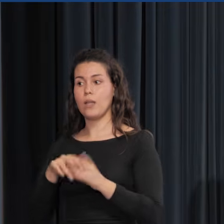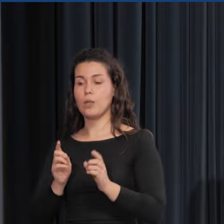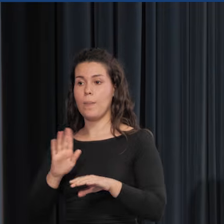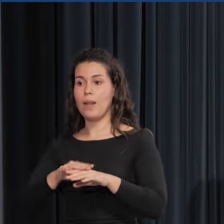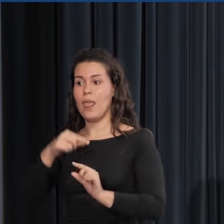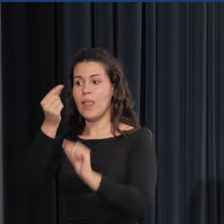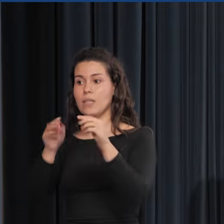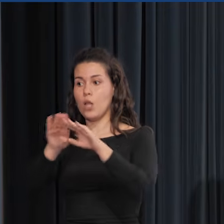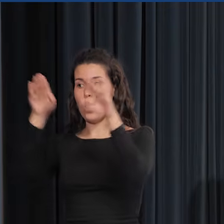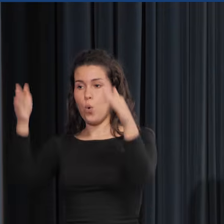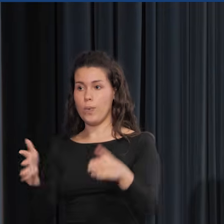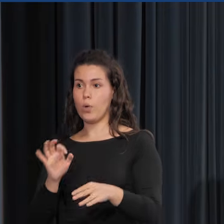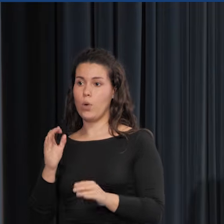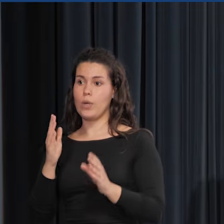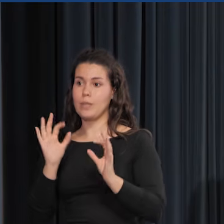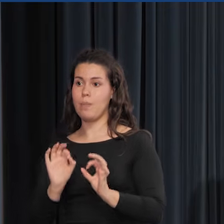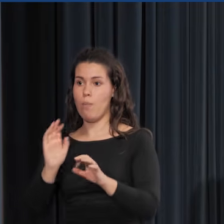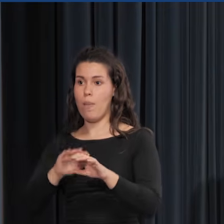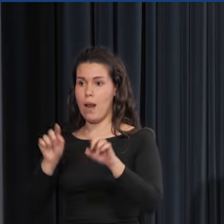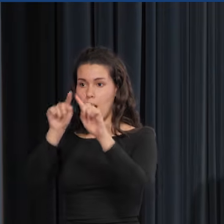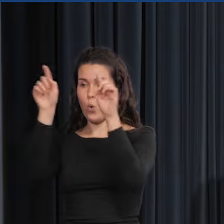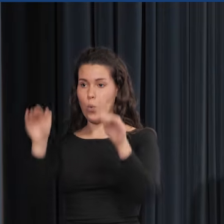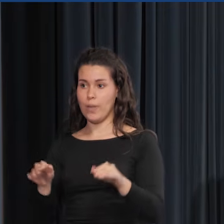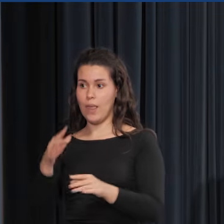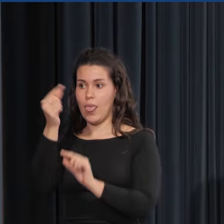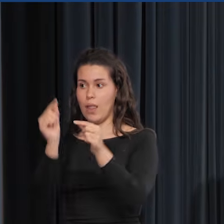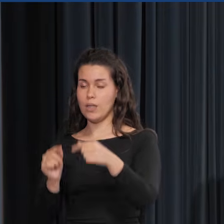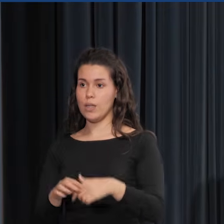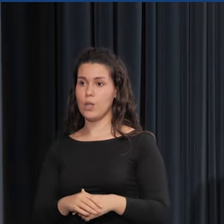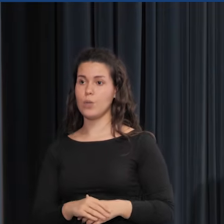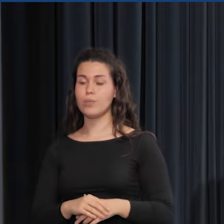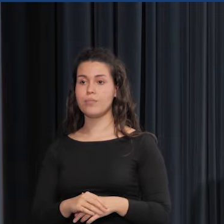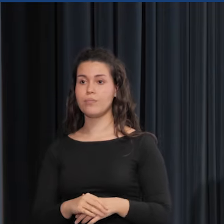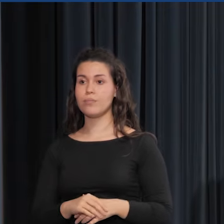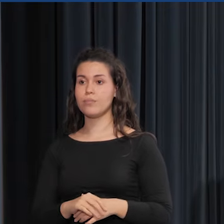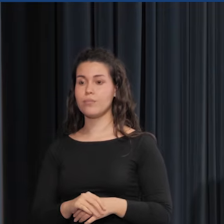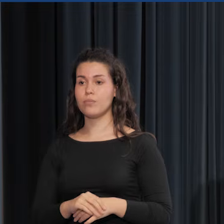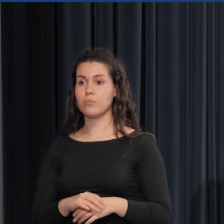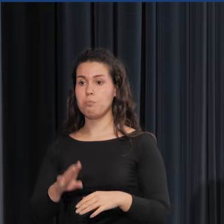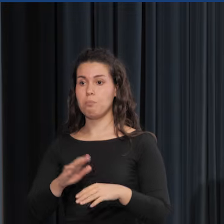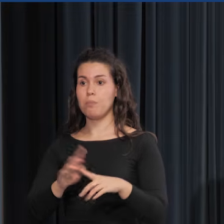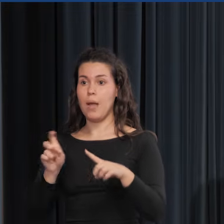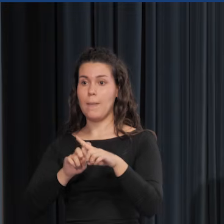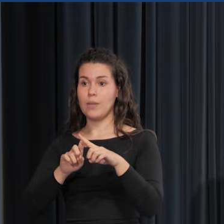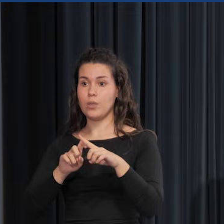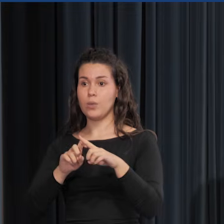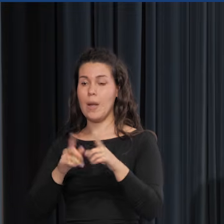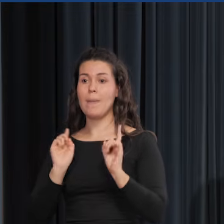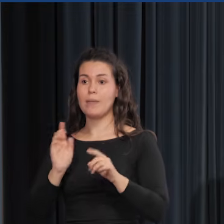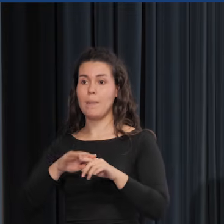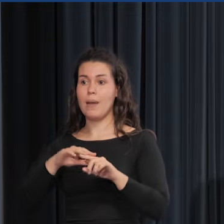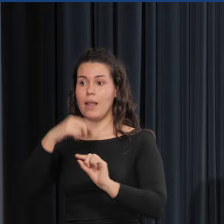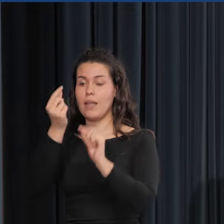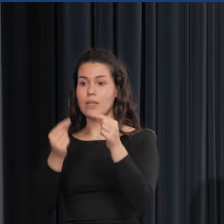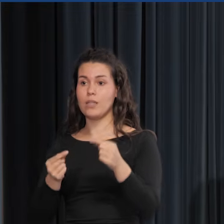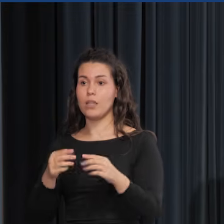cubiertas y específico de cubiertas y consideraciones para integrar los aspectos preventivos también en el diseño de cubiertas, que es un aspecto un poco